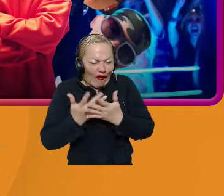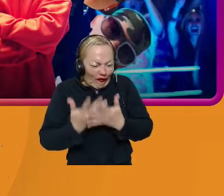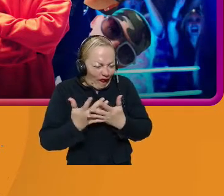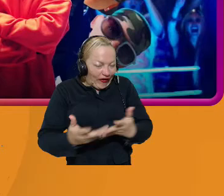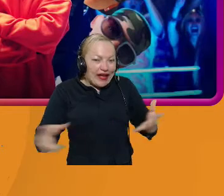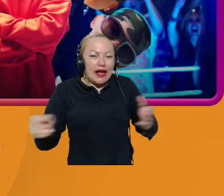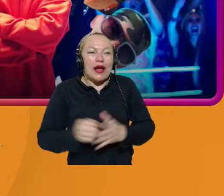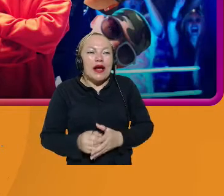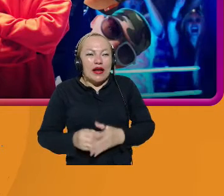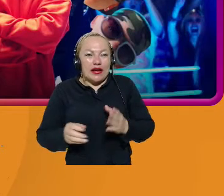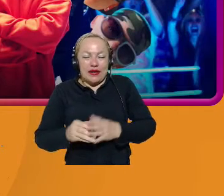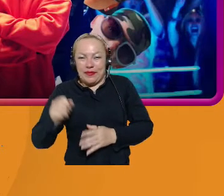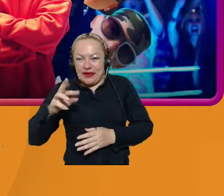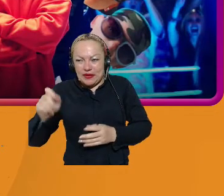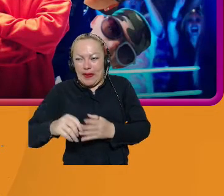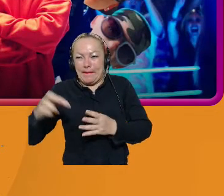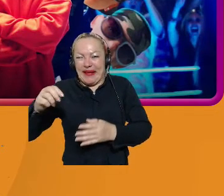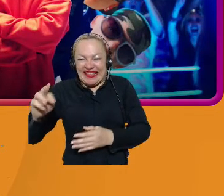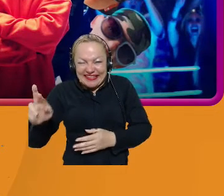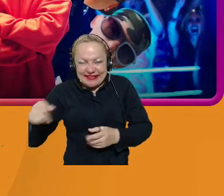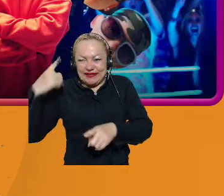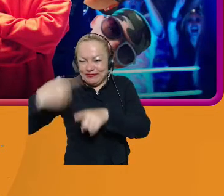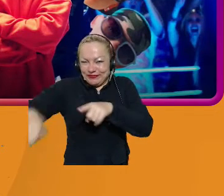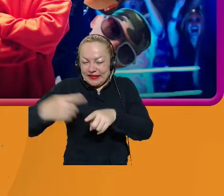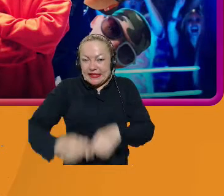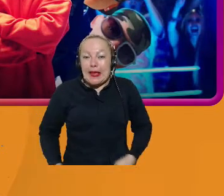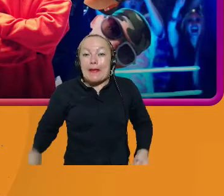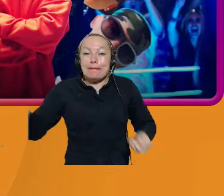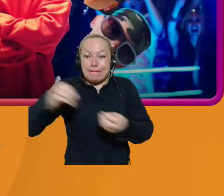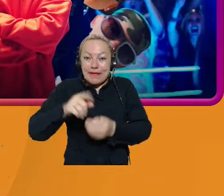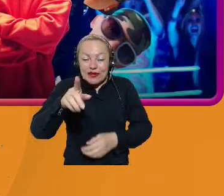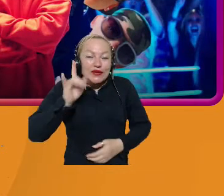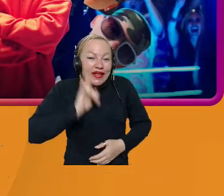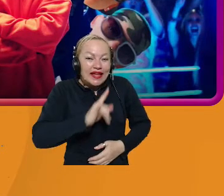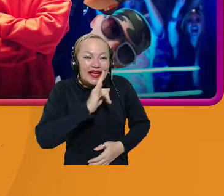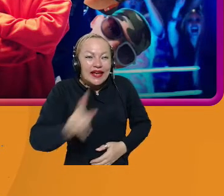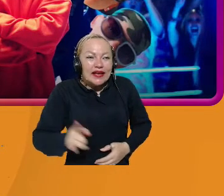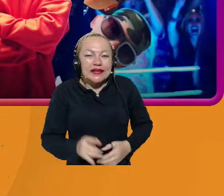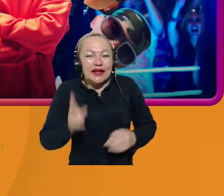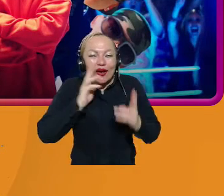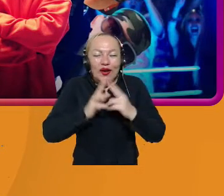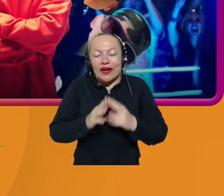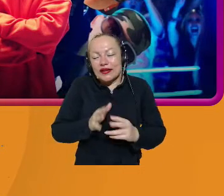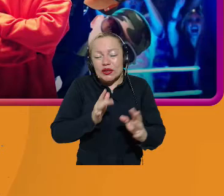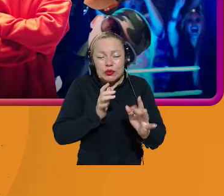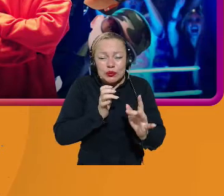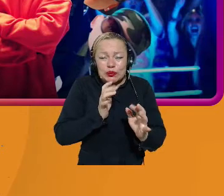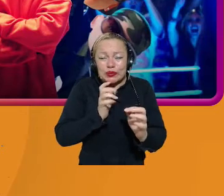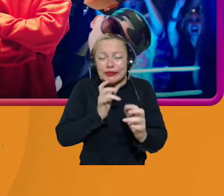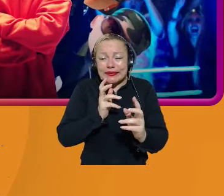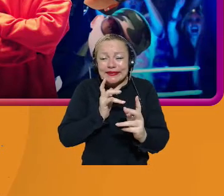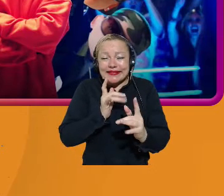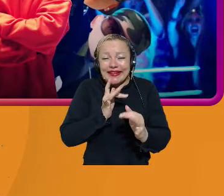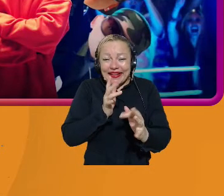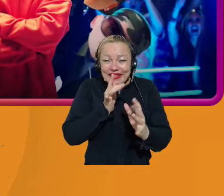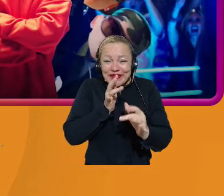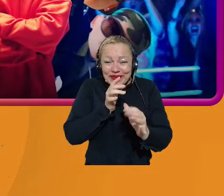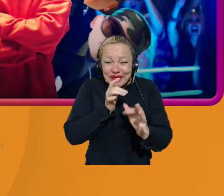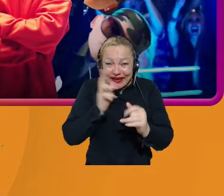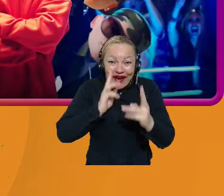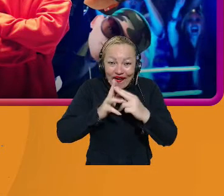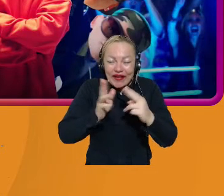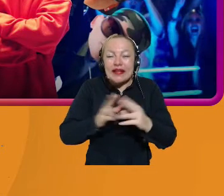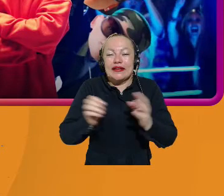este caso, Bob Esponja, Patricio y más. ¿Cierto? ¿Han escuchado la flautica esa que le llama tanto la atención a la gente? Ahí está. Entonces,